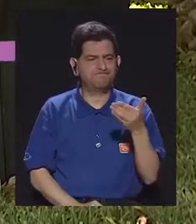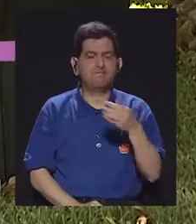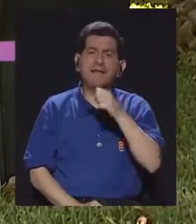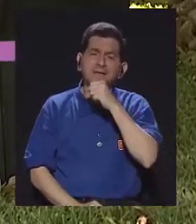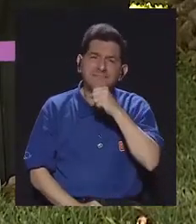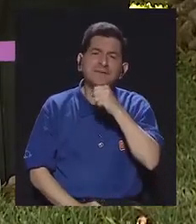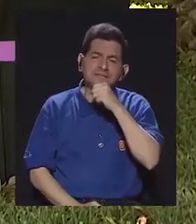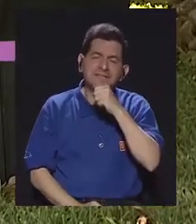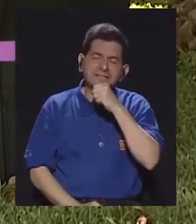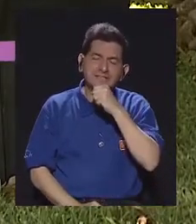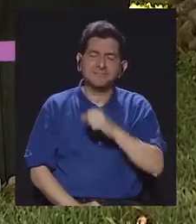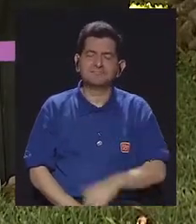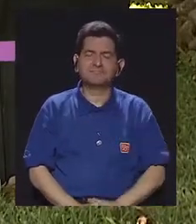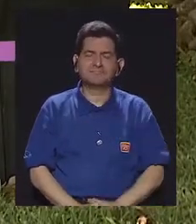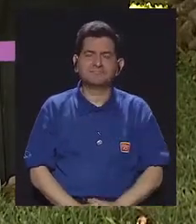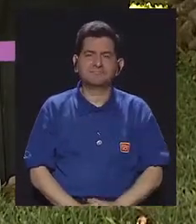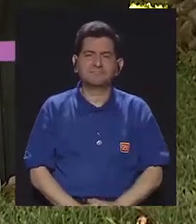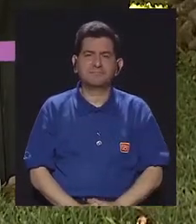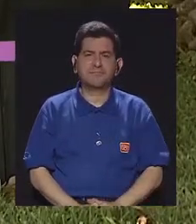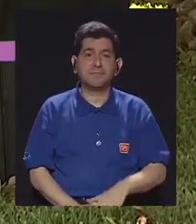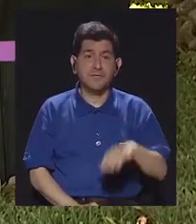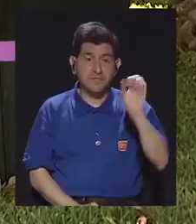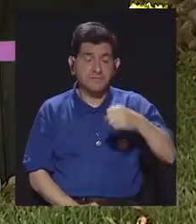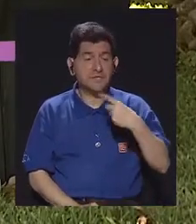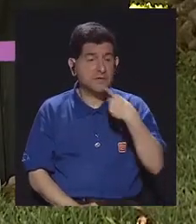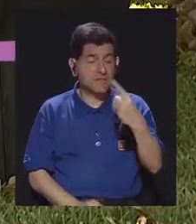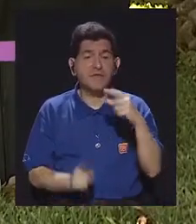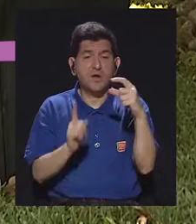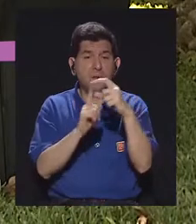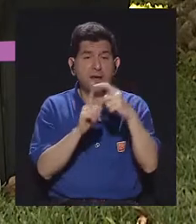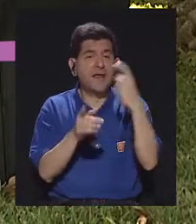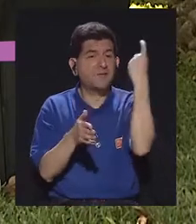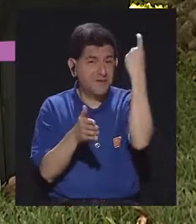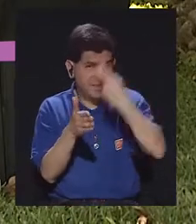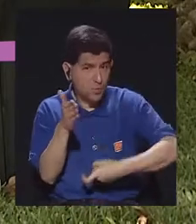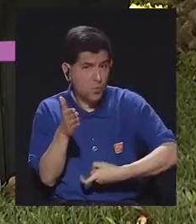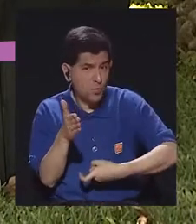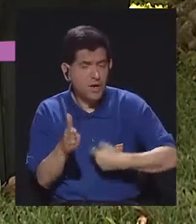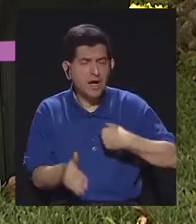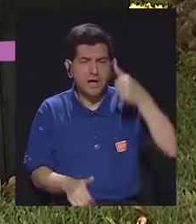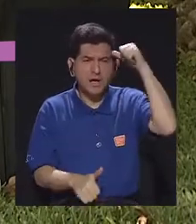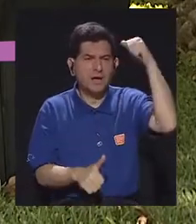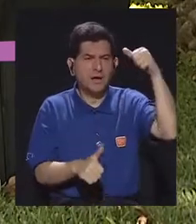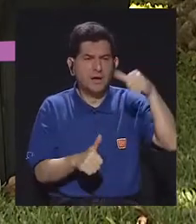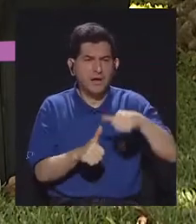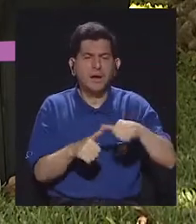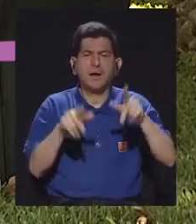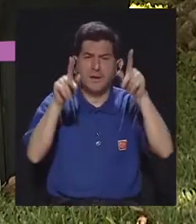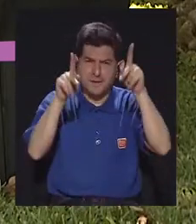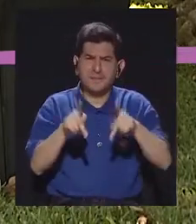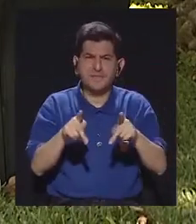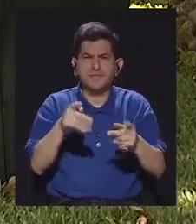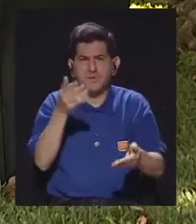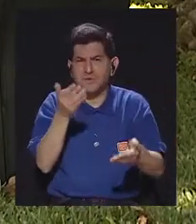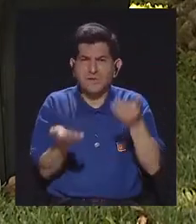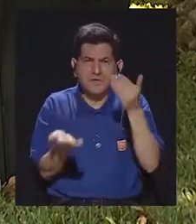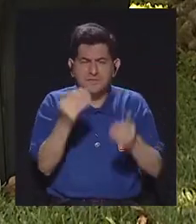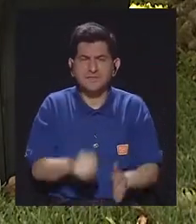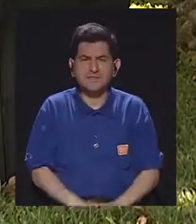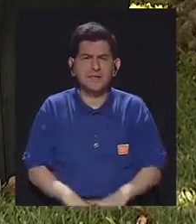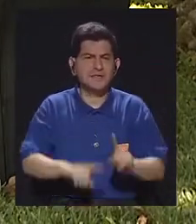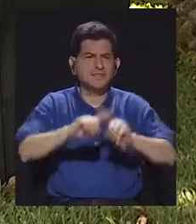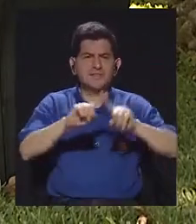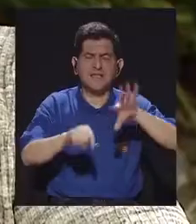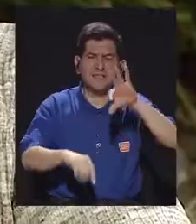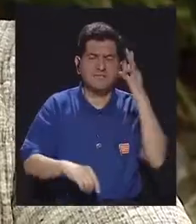de vejez. Uh-huh. Vejez con, y al final dijo una palabra muy dura porque me acuerda de personas que de una u